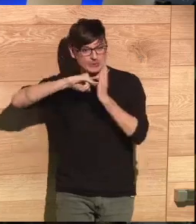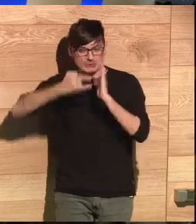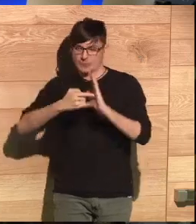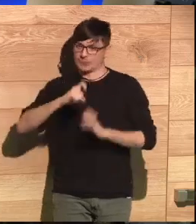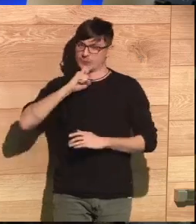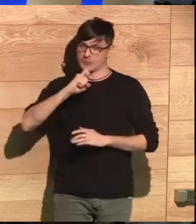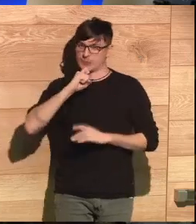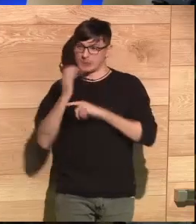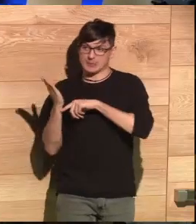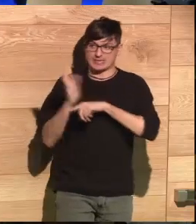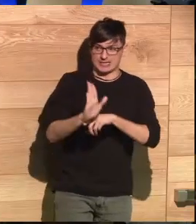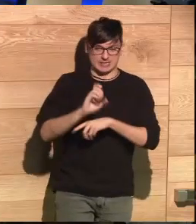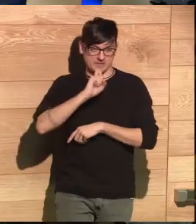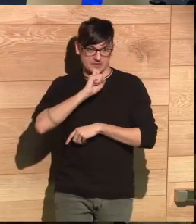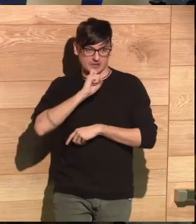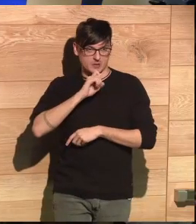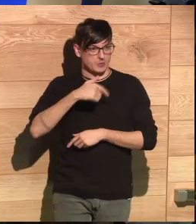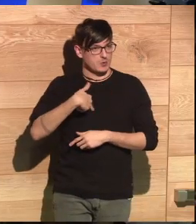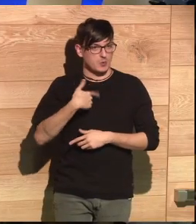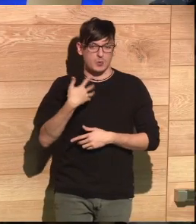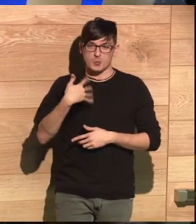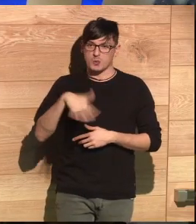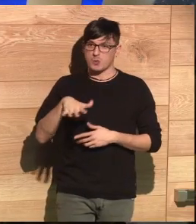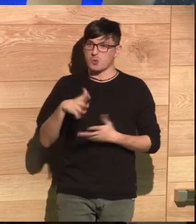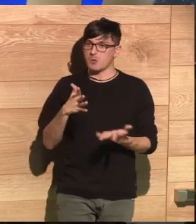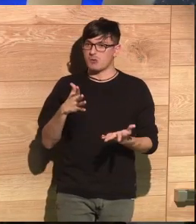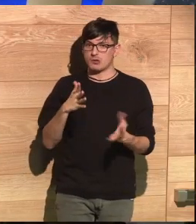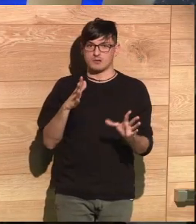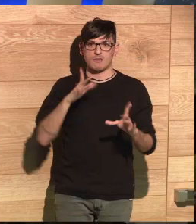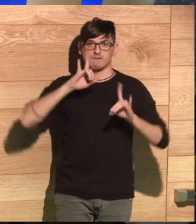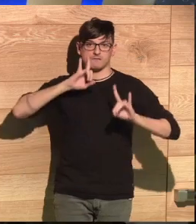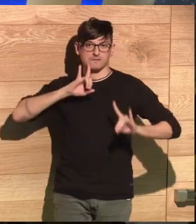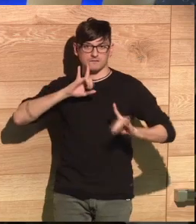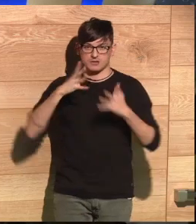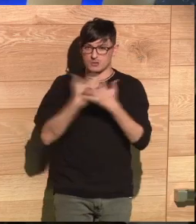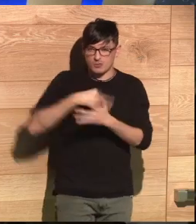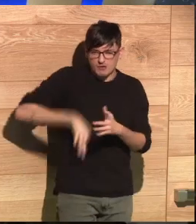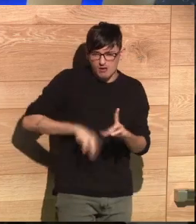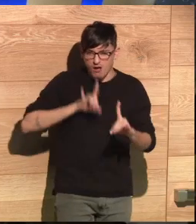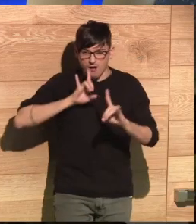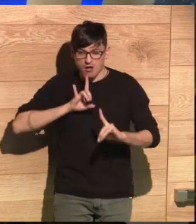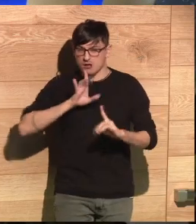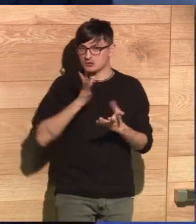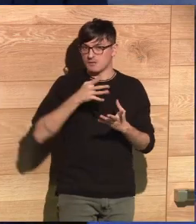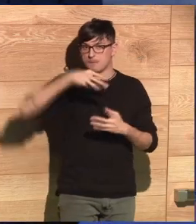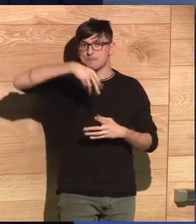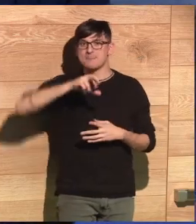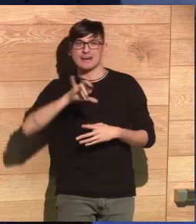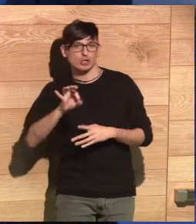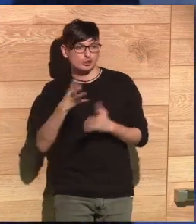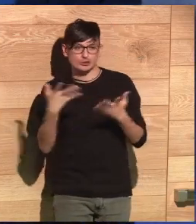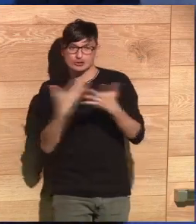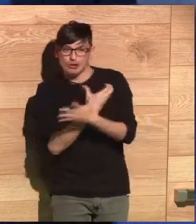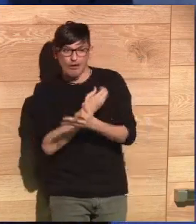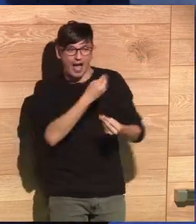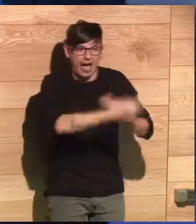presentarte, Mario, porque aparte de admirarte profesionalmente todos los que te conocemos, de Mario solo os puedo decir que todo lo que toca lo hace bien y